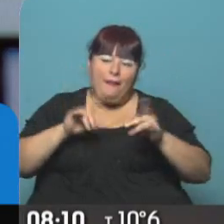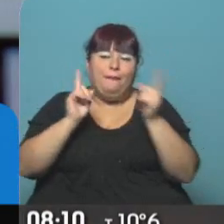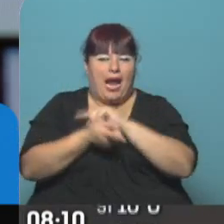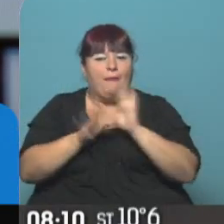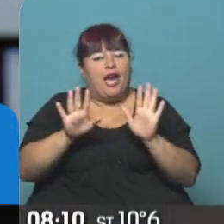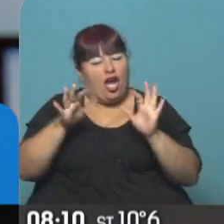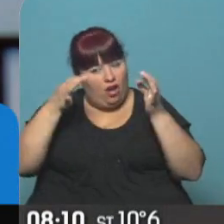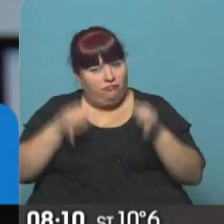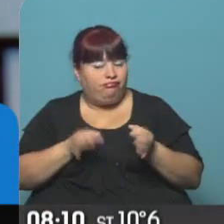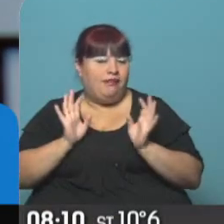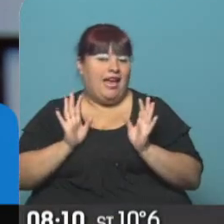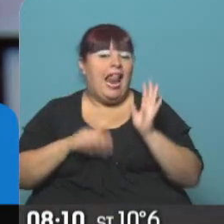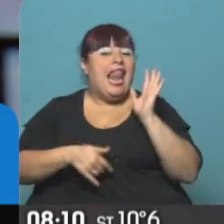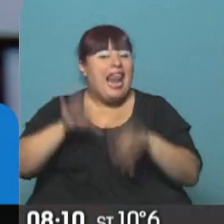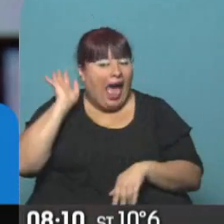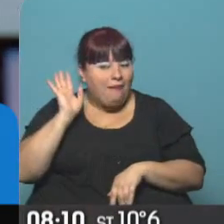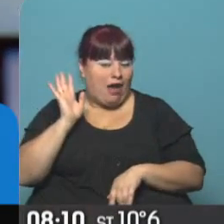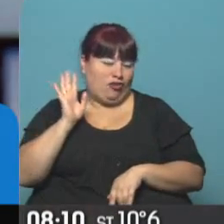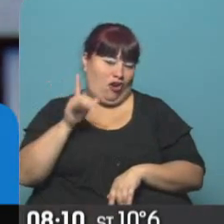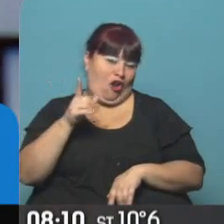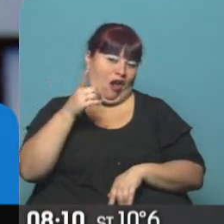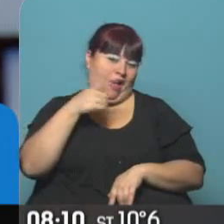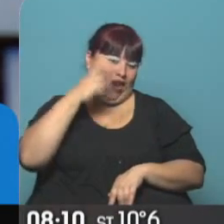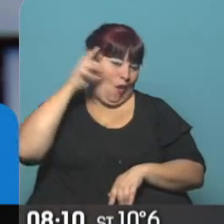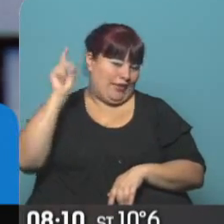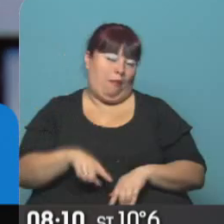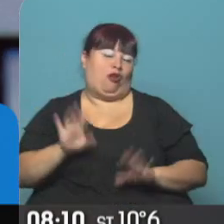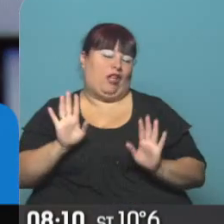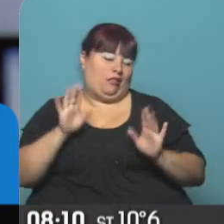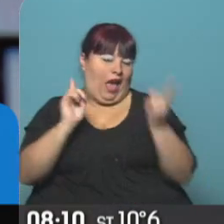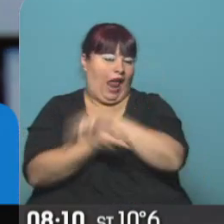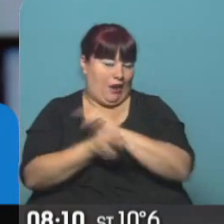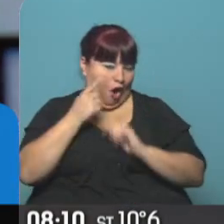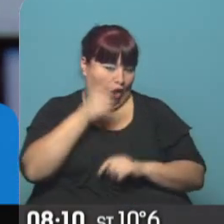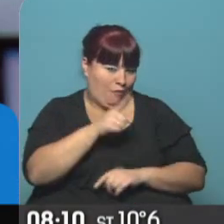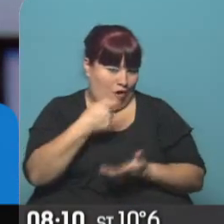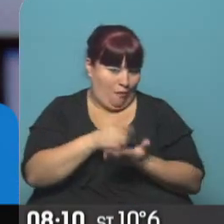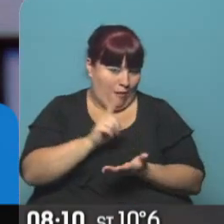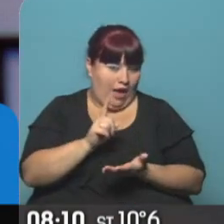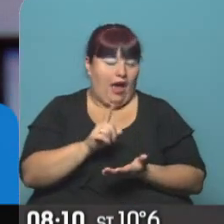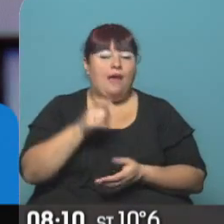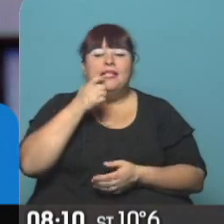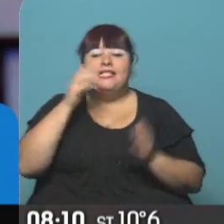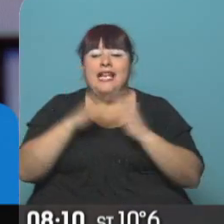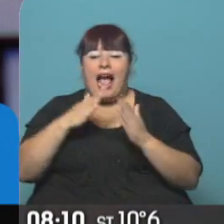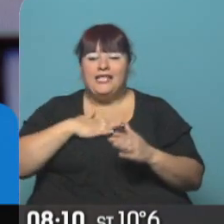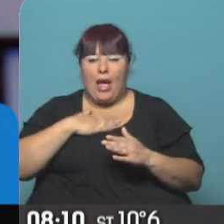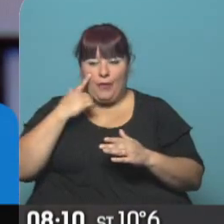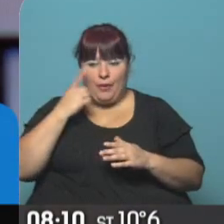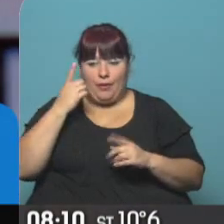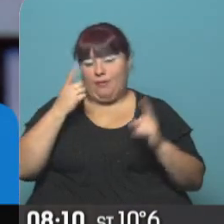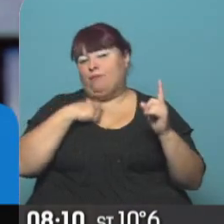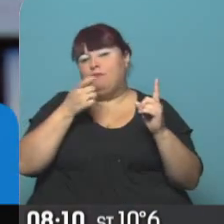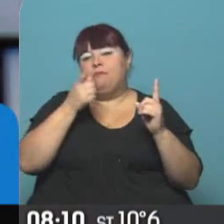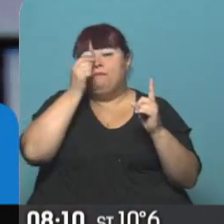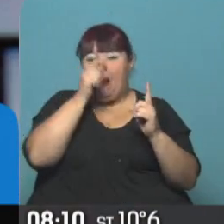pero convengamos que en la mayoría de los casos el 90 por ciento es así qué ocurre si la casa donde vive el el